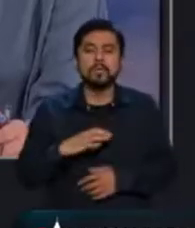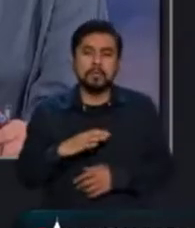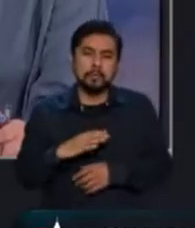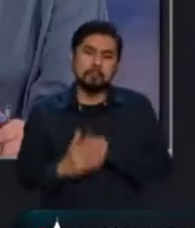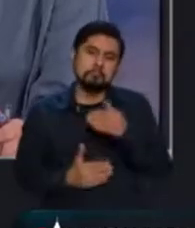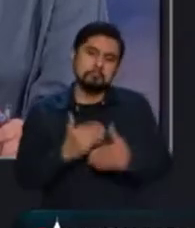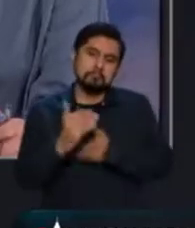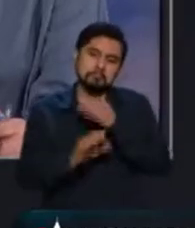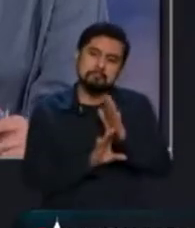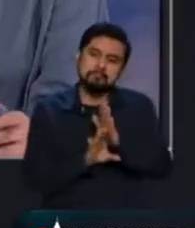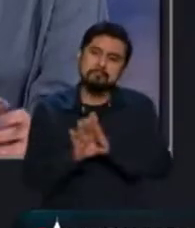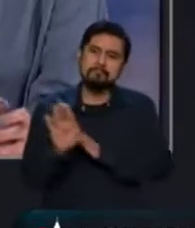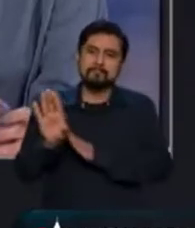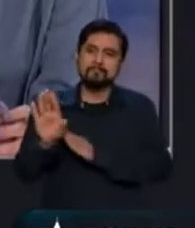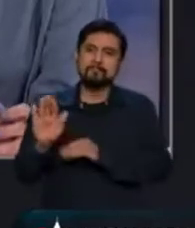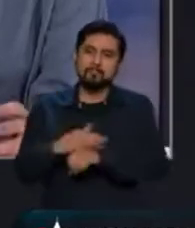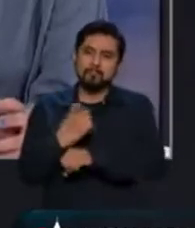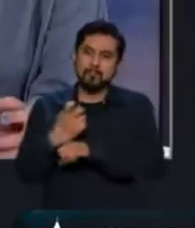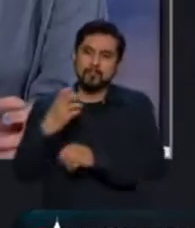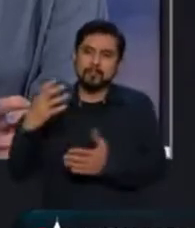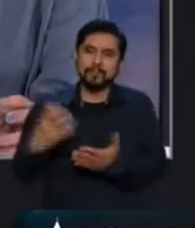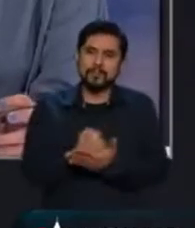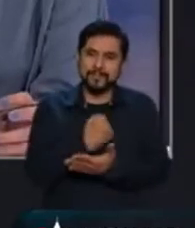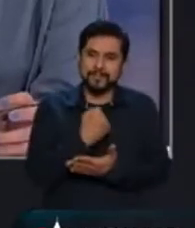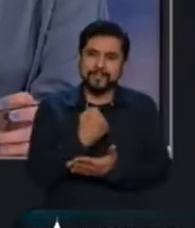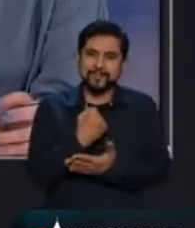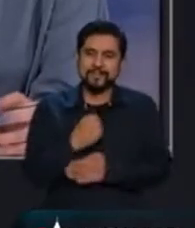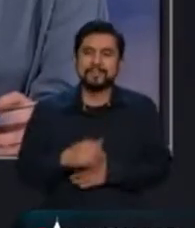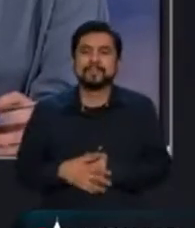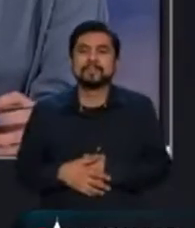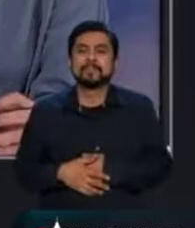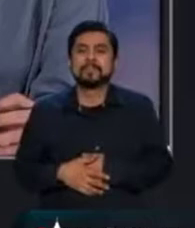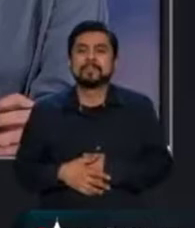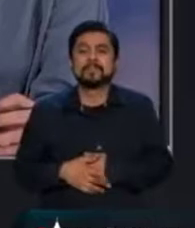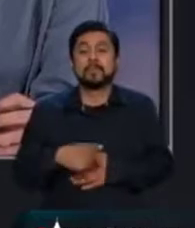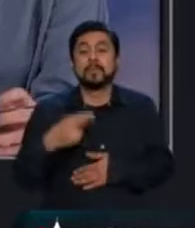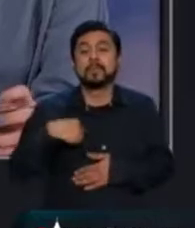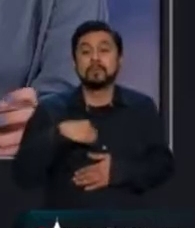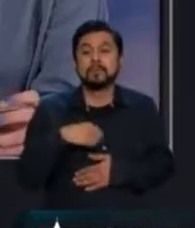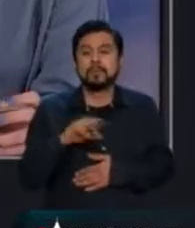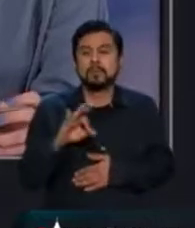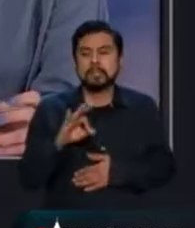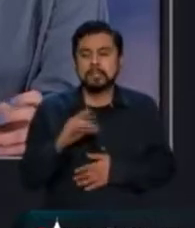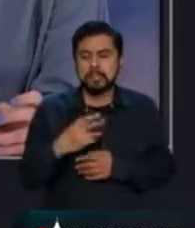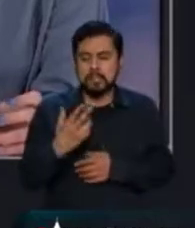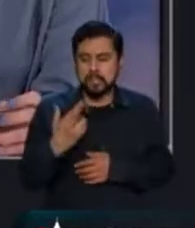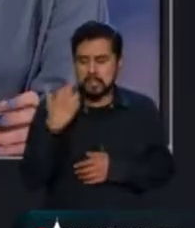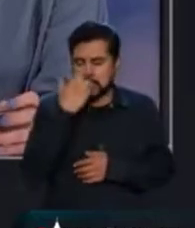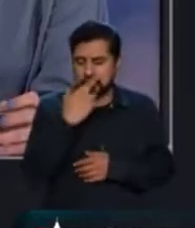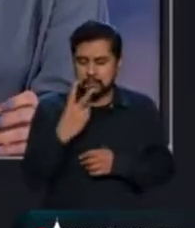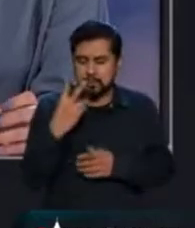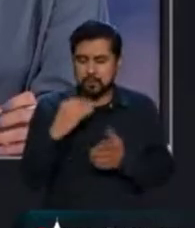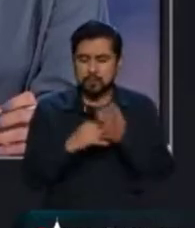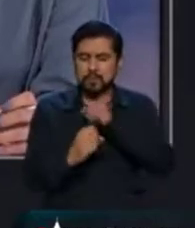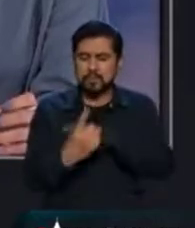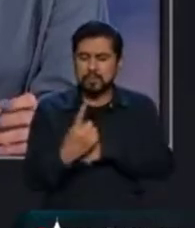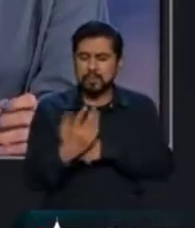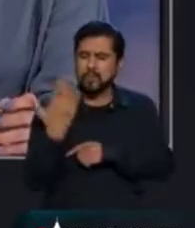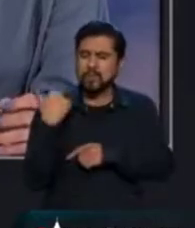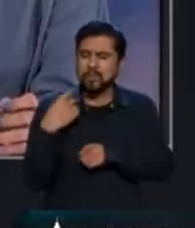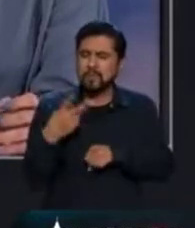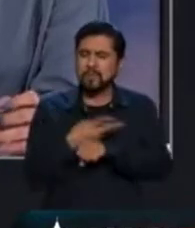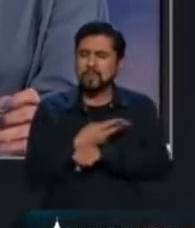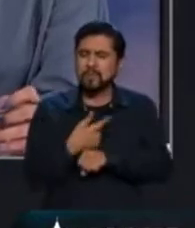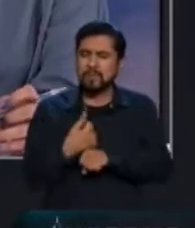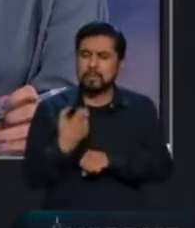¿no? De hecho, si lo llevamos al 21 otra vez, yo creo que el gran fenómeno del cual no